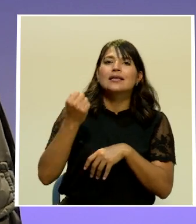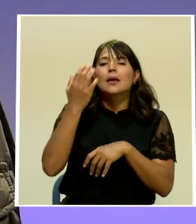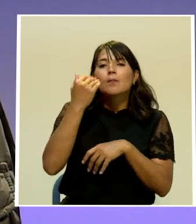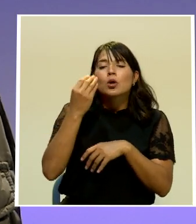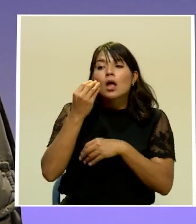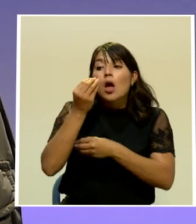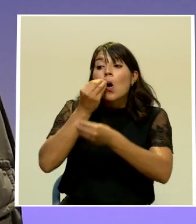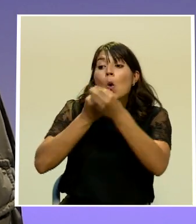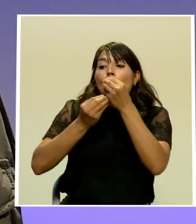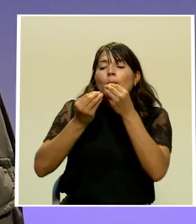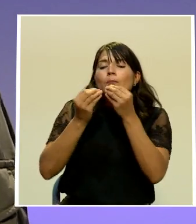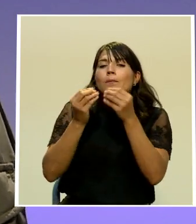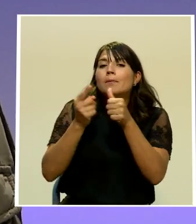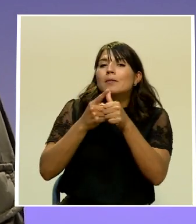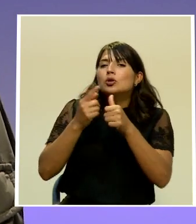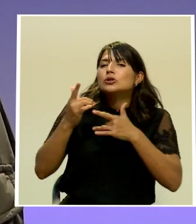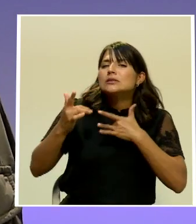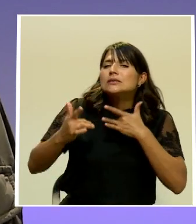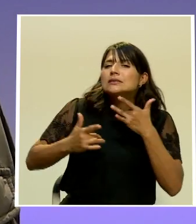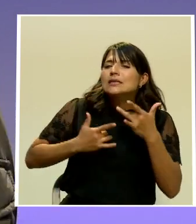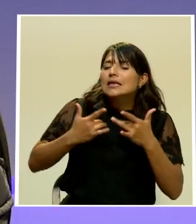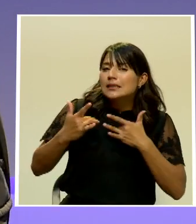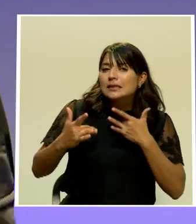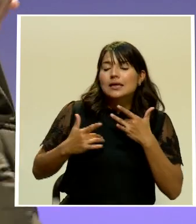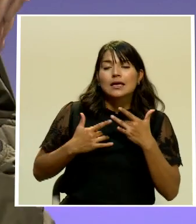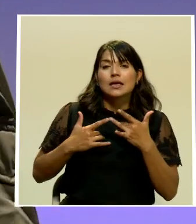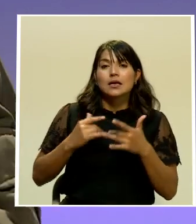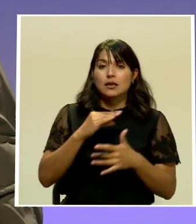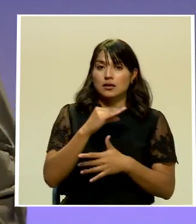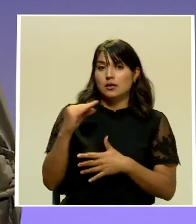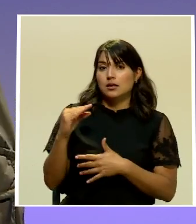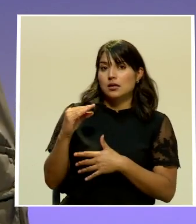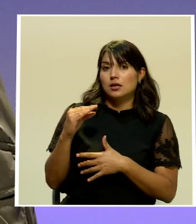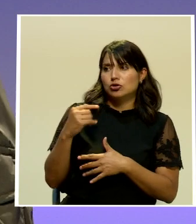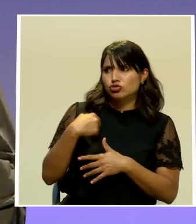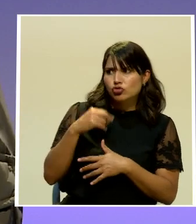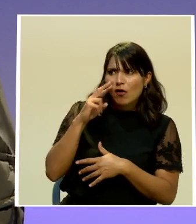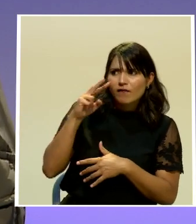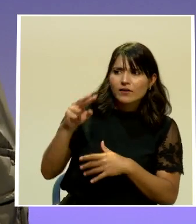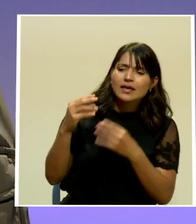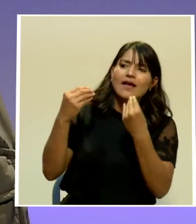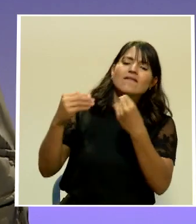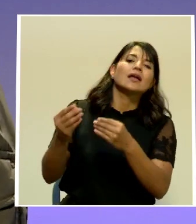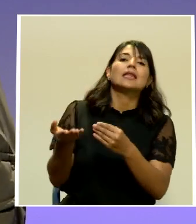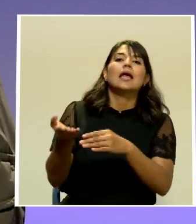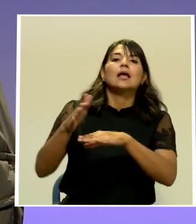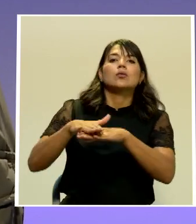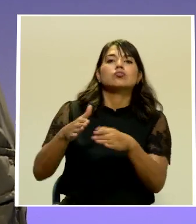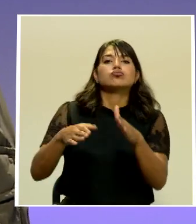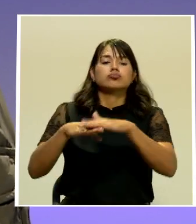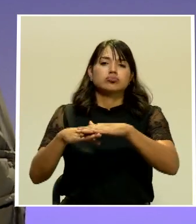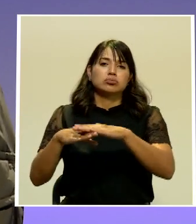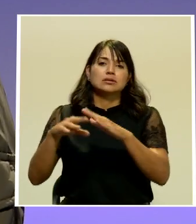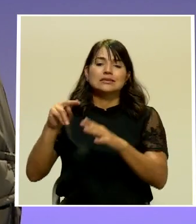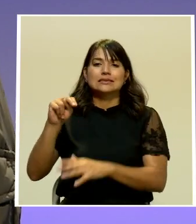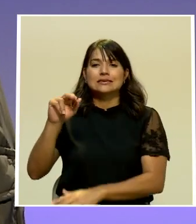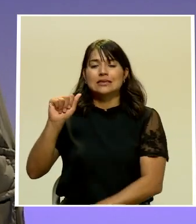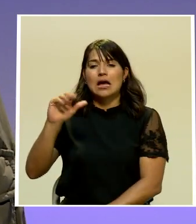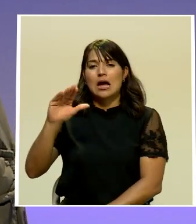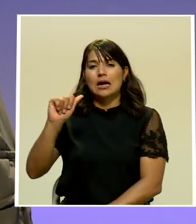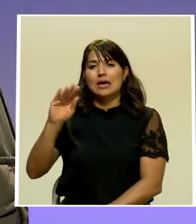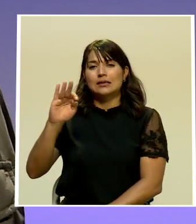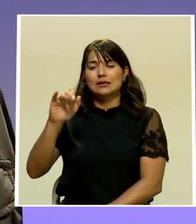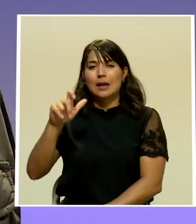sensorial. Claro. Y sí es gastronómico. Estamos hablando de que yo vi que venden nacatamales, venden vigorón ahí, venden chancho con yuca,